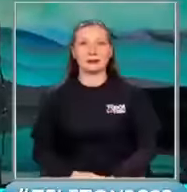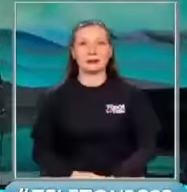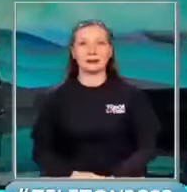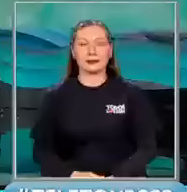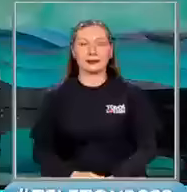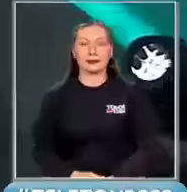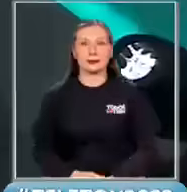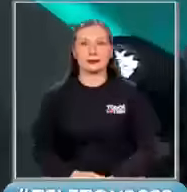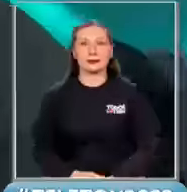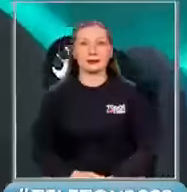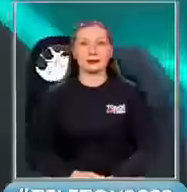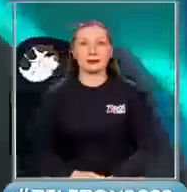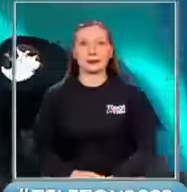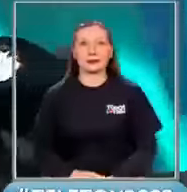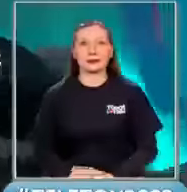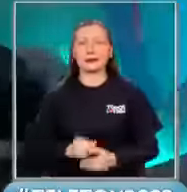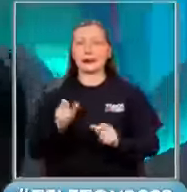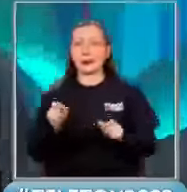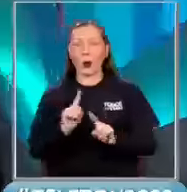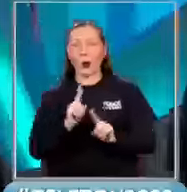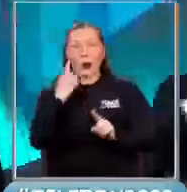No.